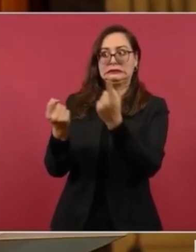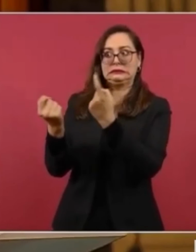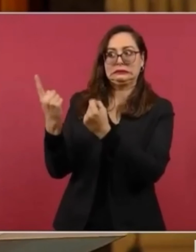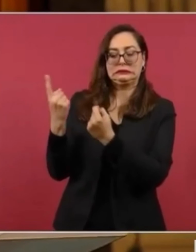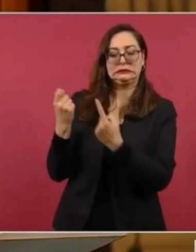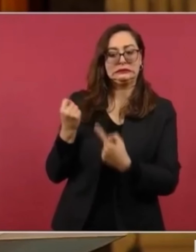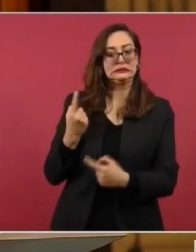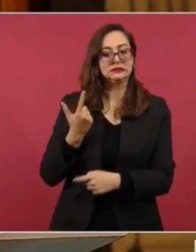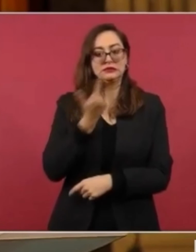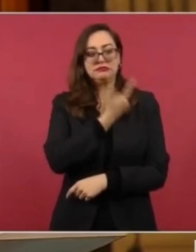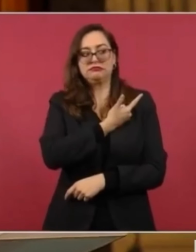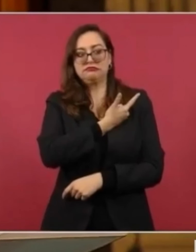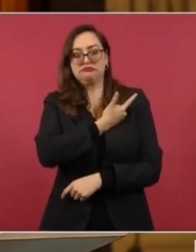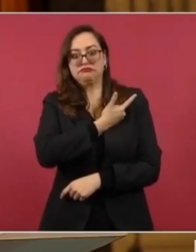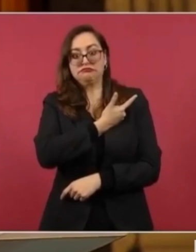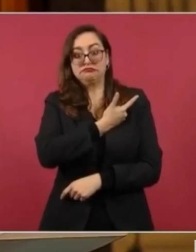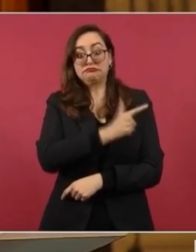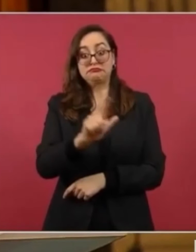a los